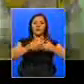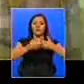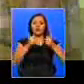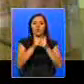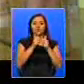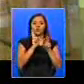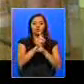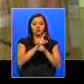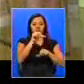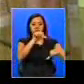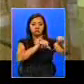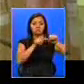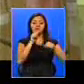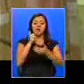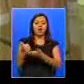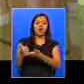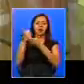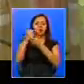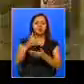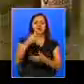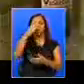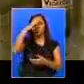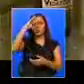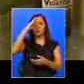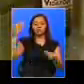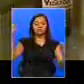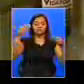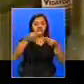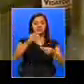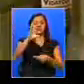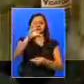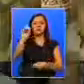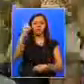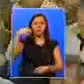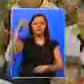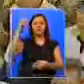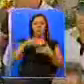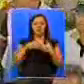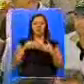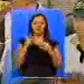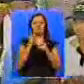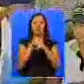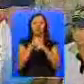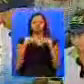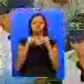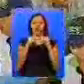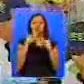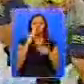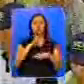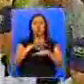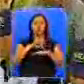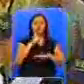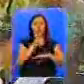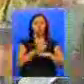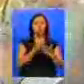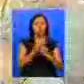y tecnología cubana, una inversión que alcanza los 50 millones de dólares para producir más. Miren, eso es